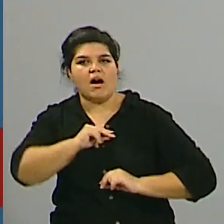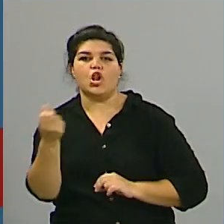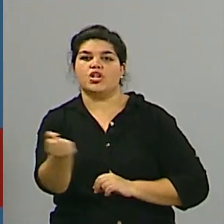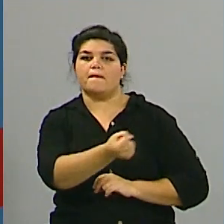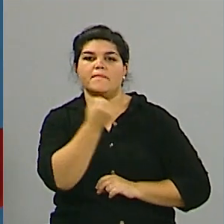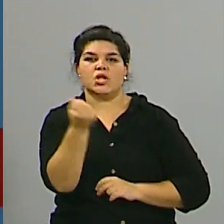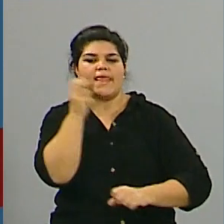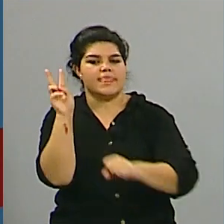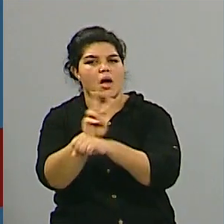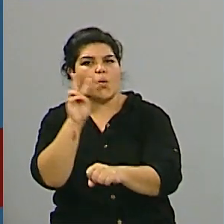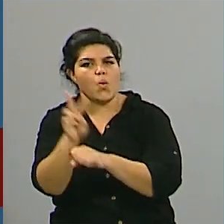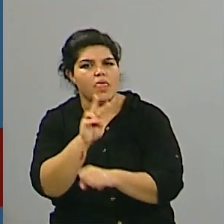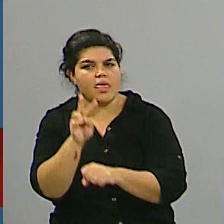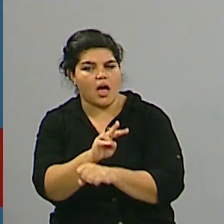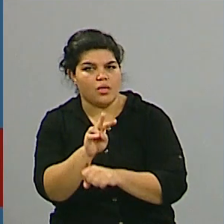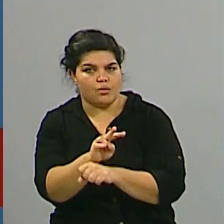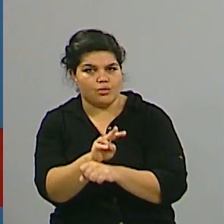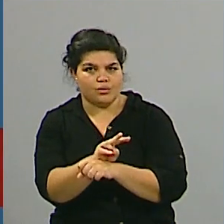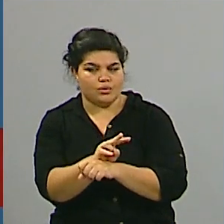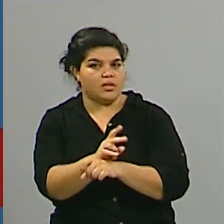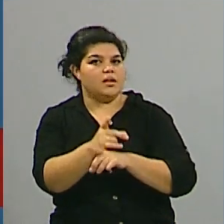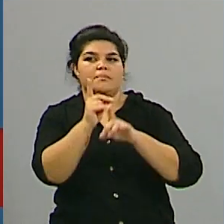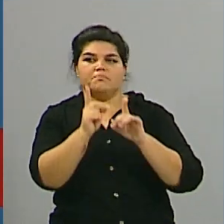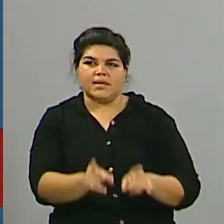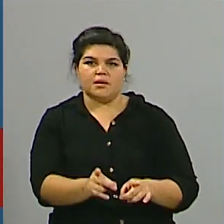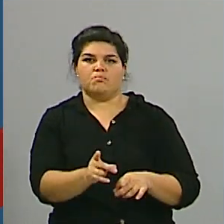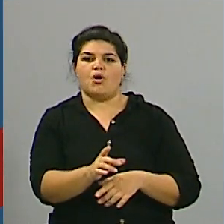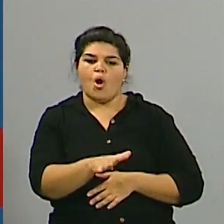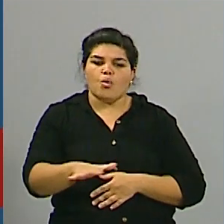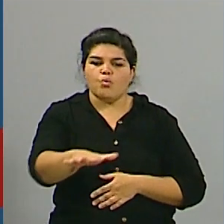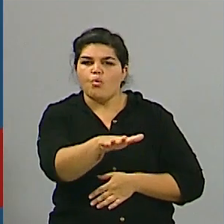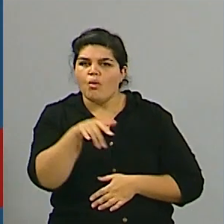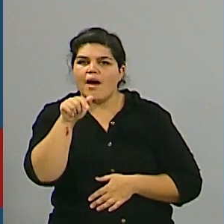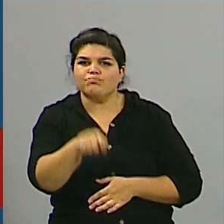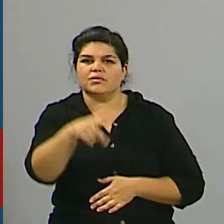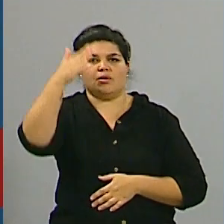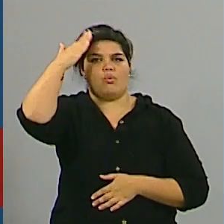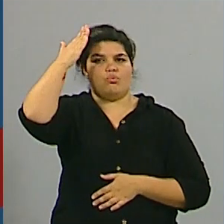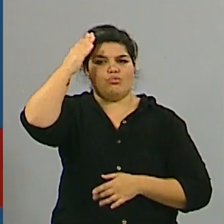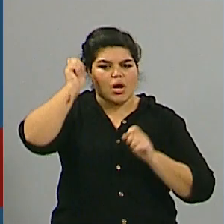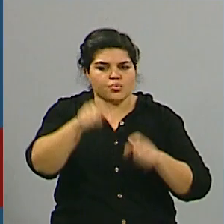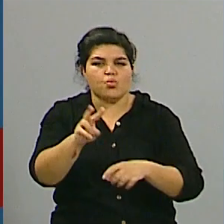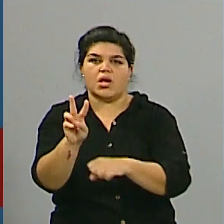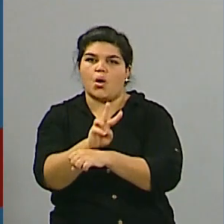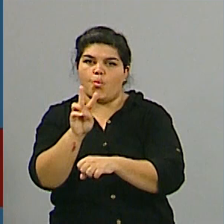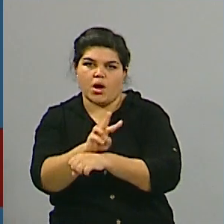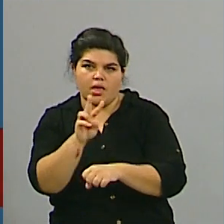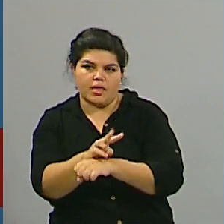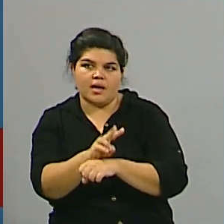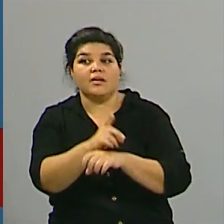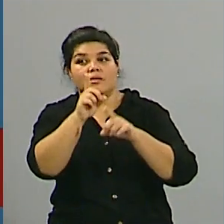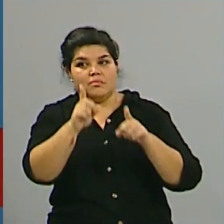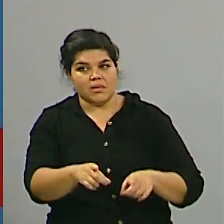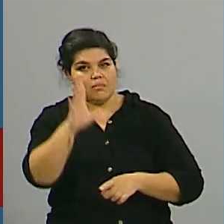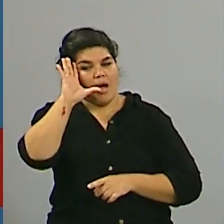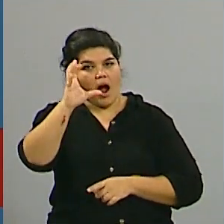valores de conservación, pero no solo biológicos, sino también de sus valores culturales. Recordemos que Uspallata, por Uspallata pasa el Capañán,